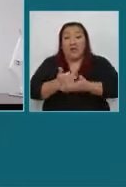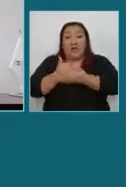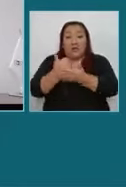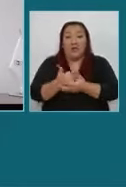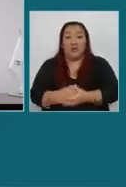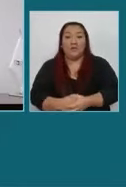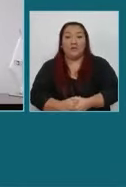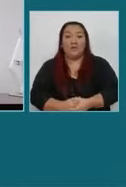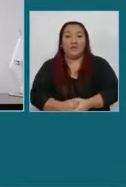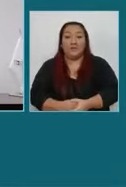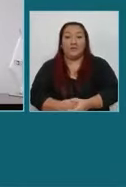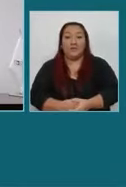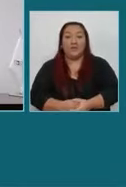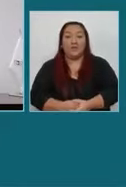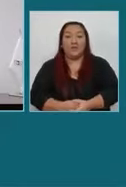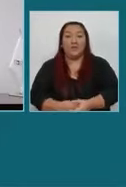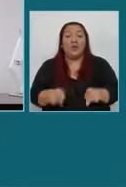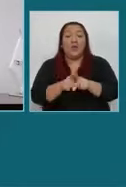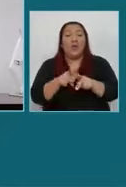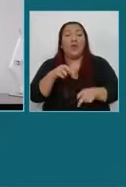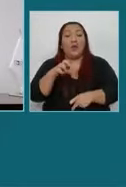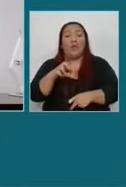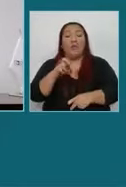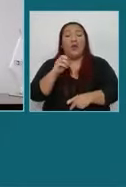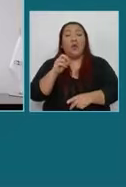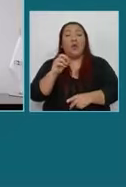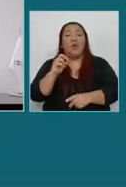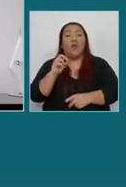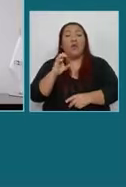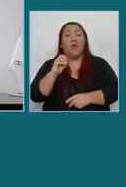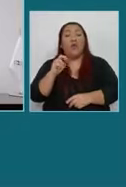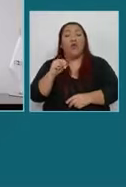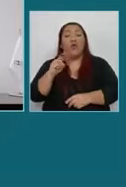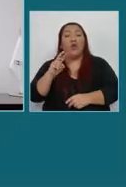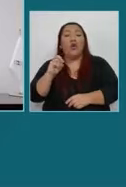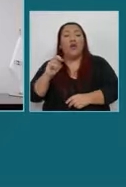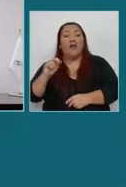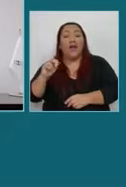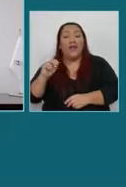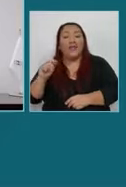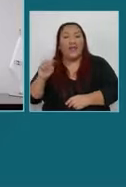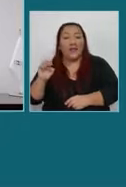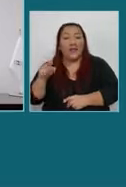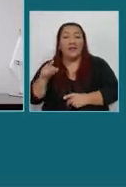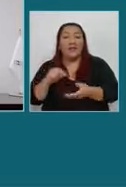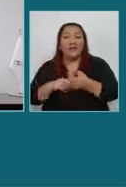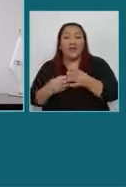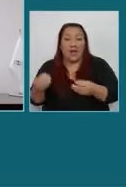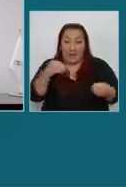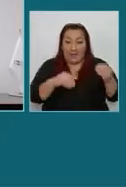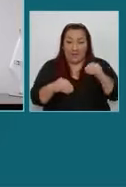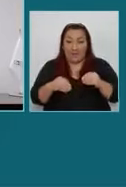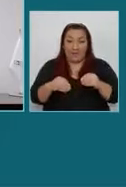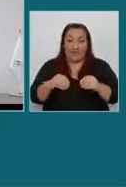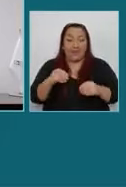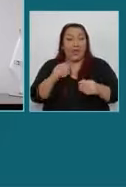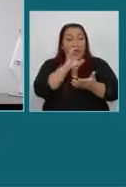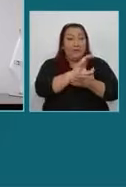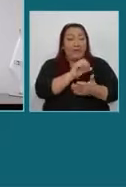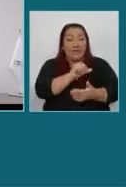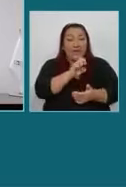también Proinnovate, como comentaba Gonzalo, a través del aporte de capital semilla, tanto